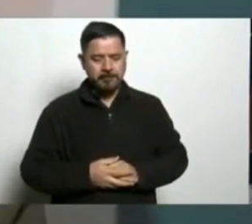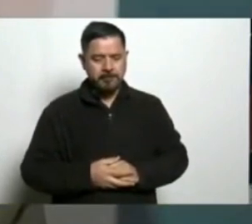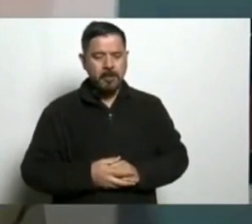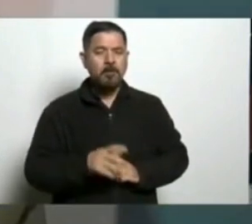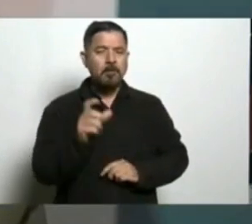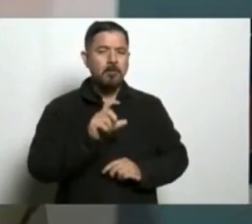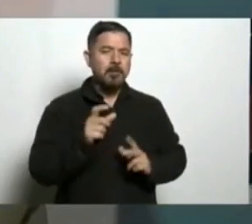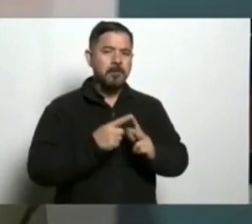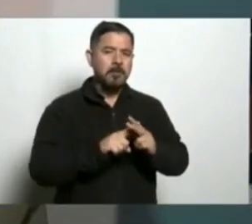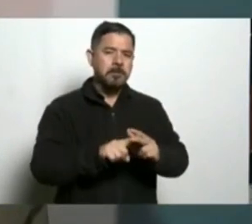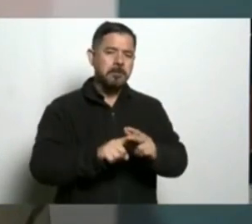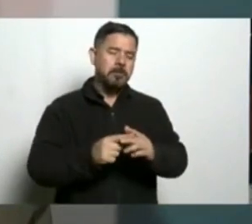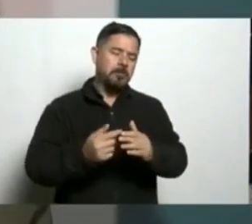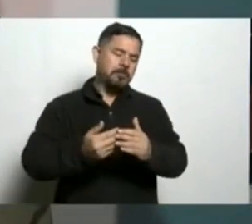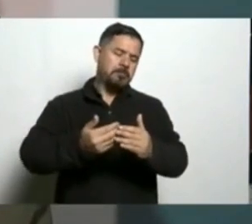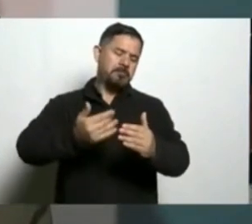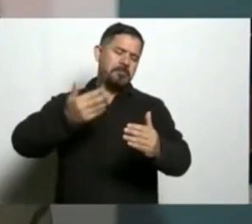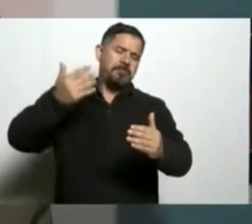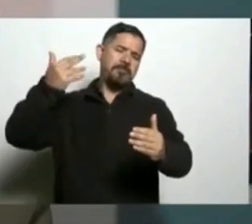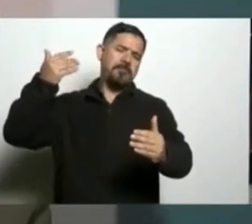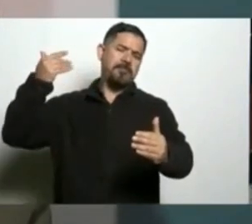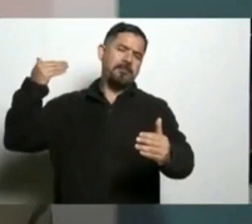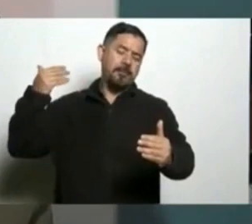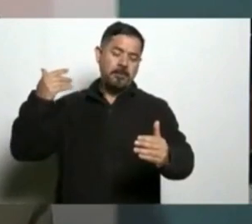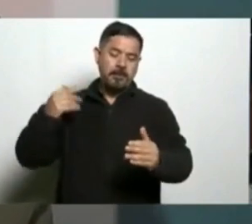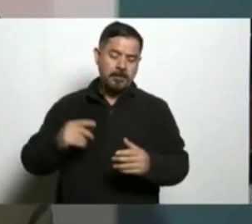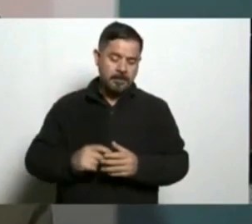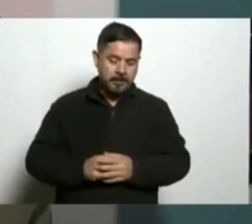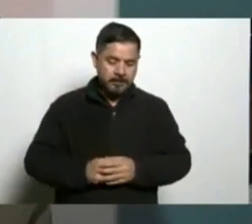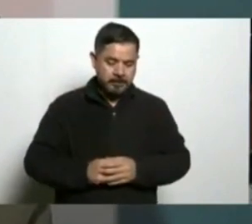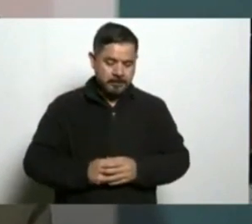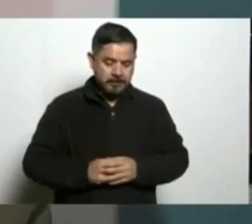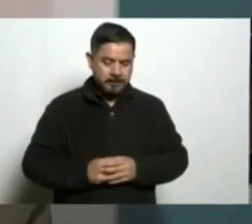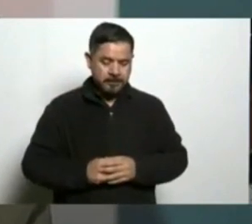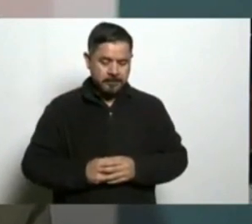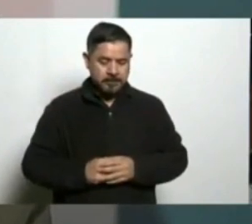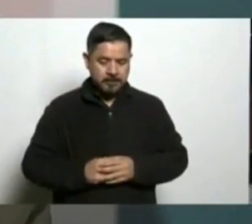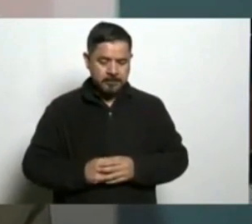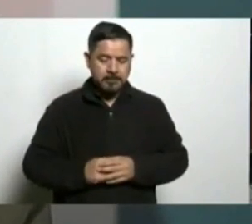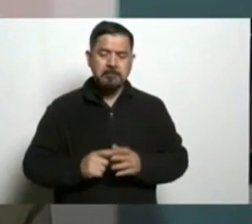inicia desde antes de